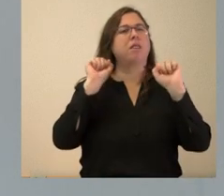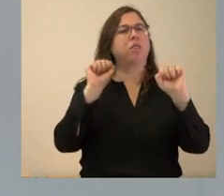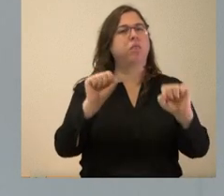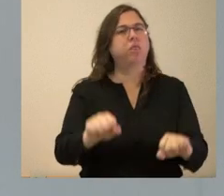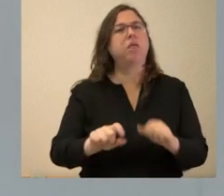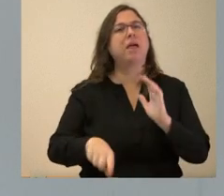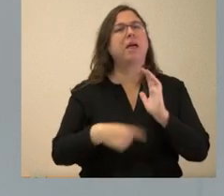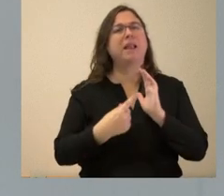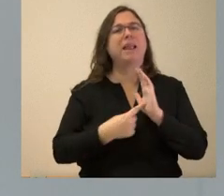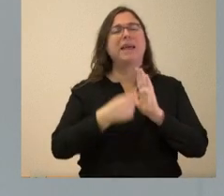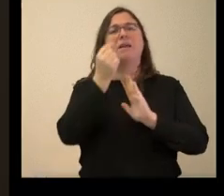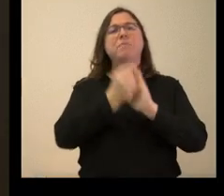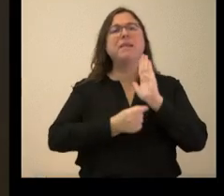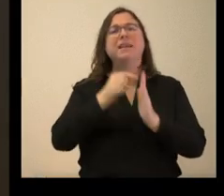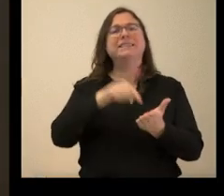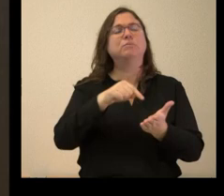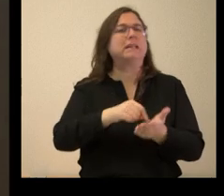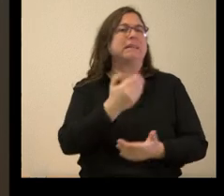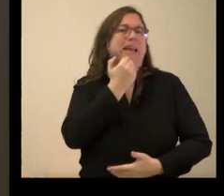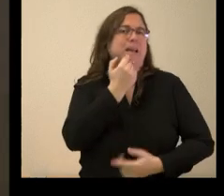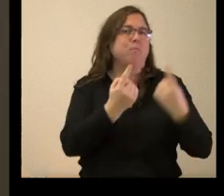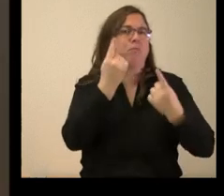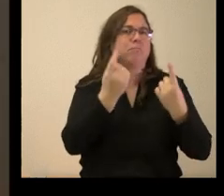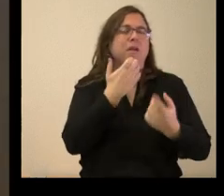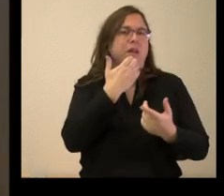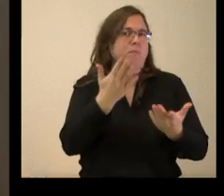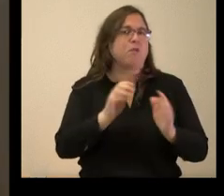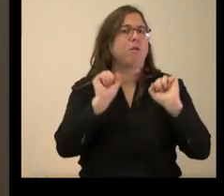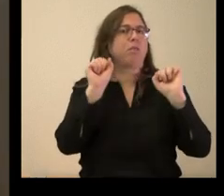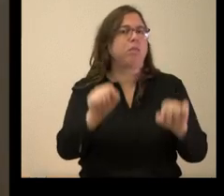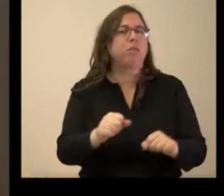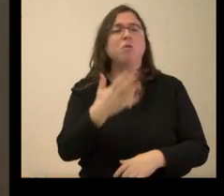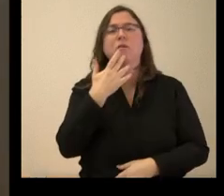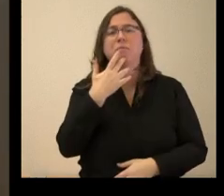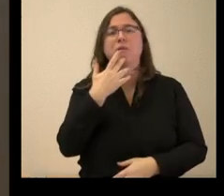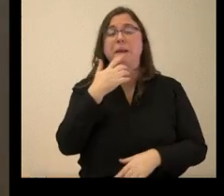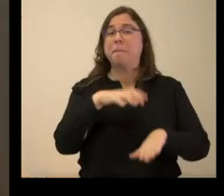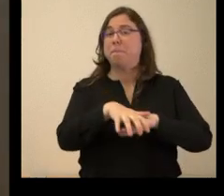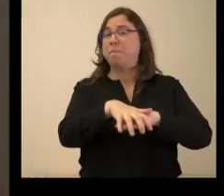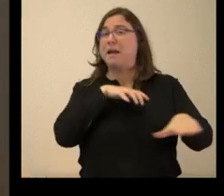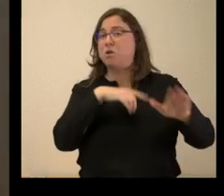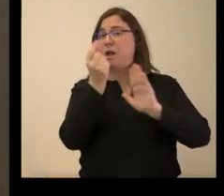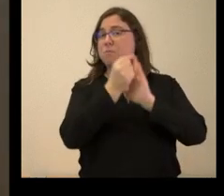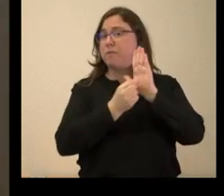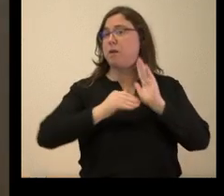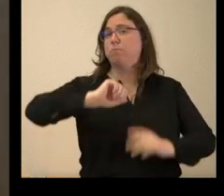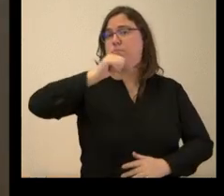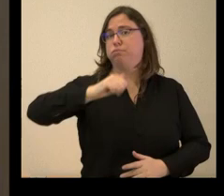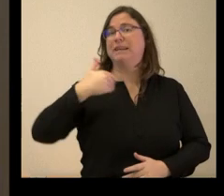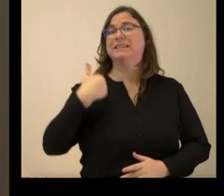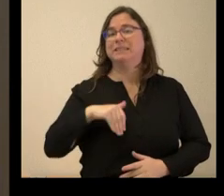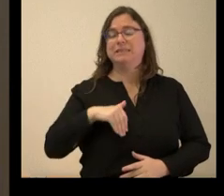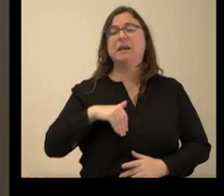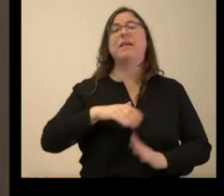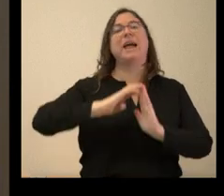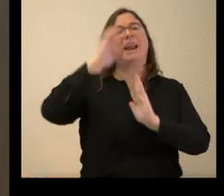tributarias no se poner algún ejemplo algún ejemplo el grueso de las medidas ya está aprobado en la ley de rebajas